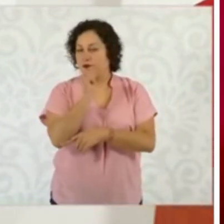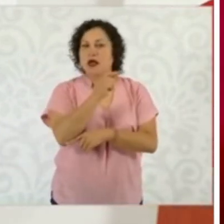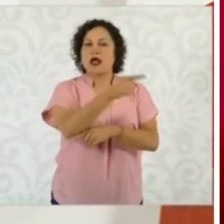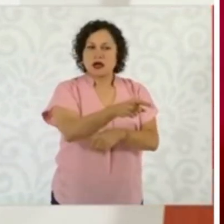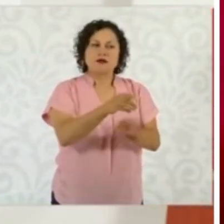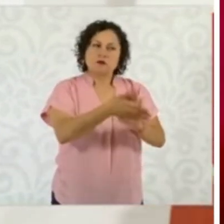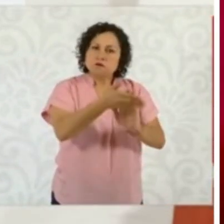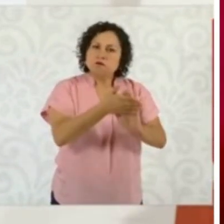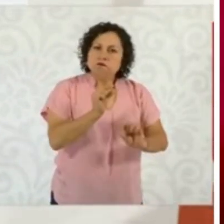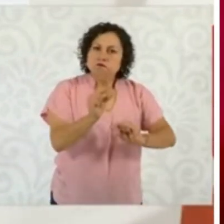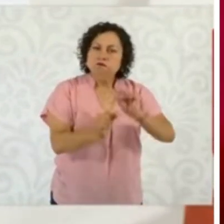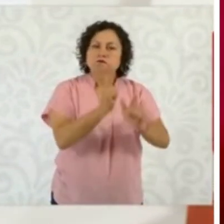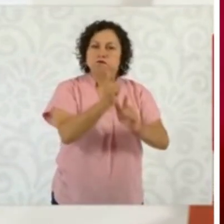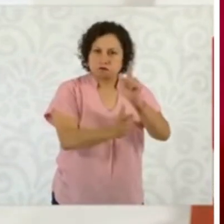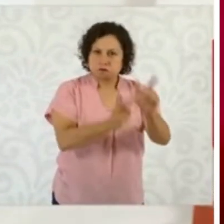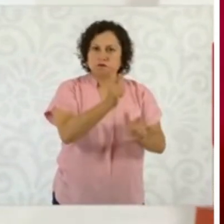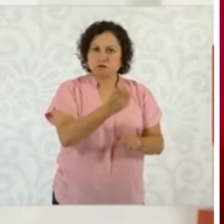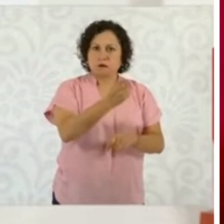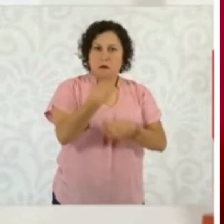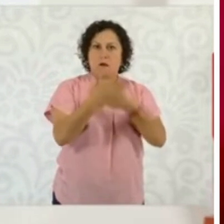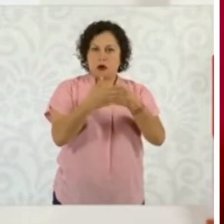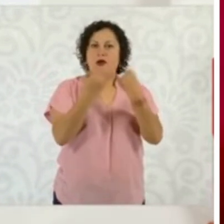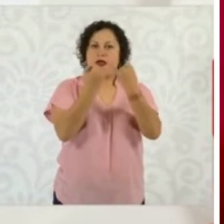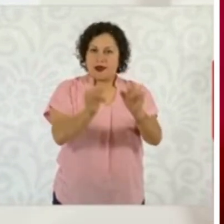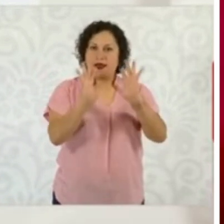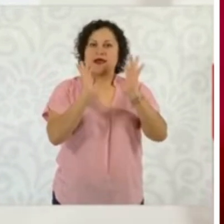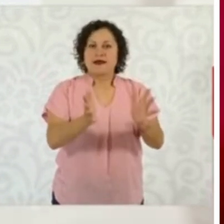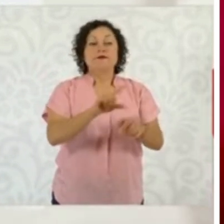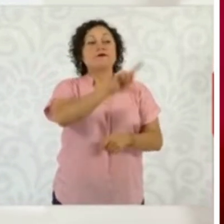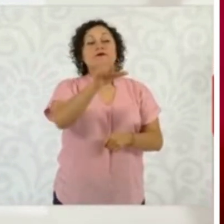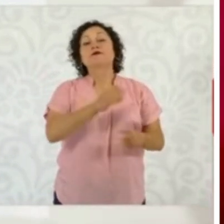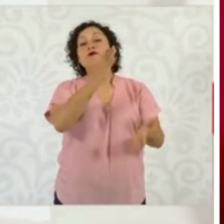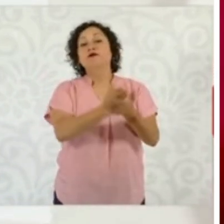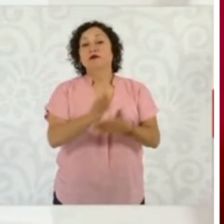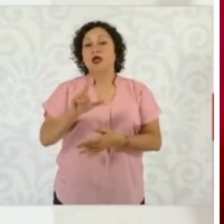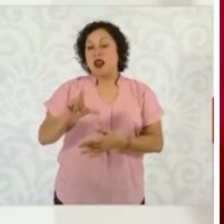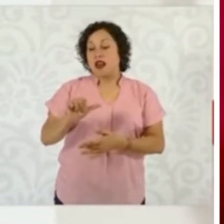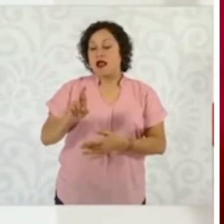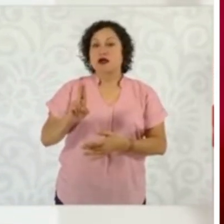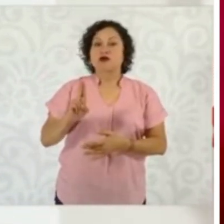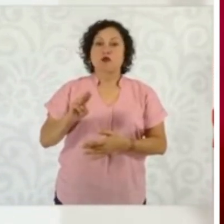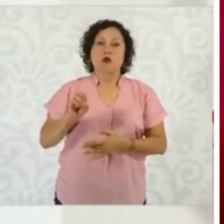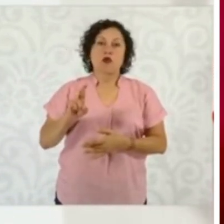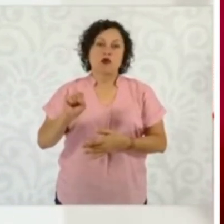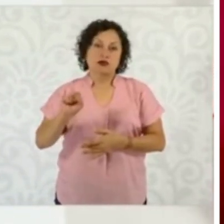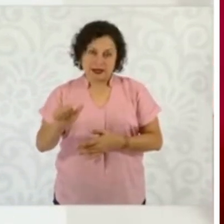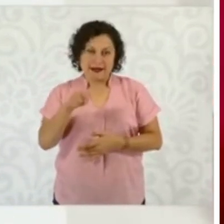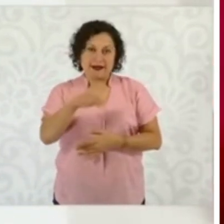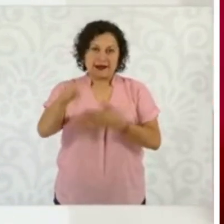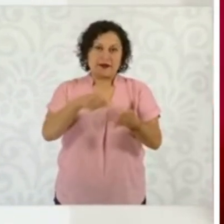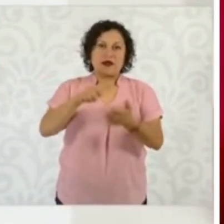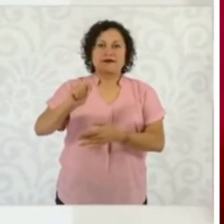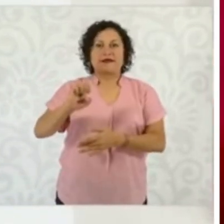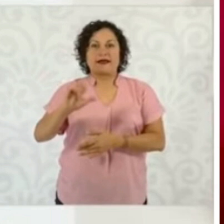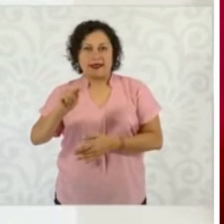Después pasamos ahí por la Rumorosa, que es uno de los paisajes más apasionantes de todo el país, en Tecate. De ahí a